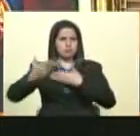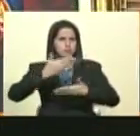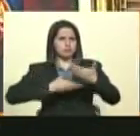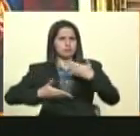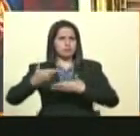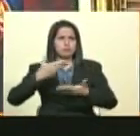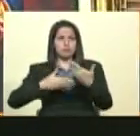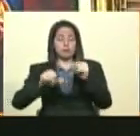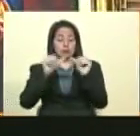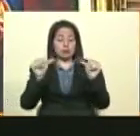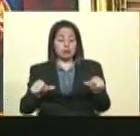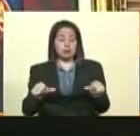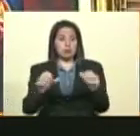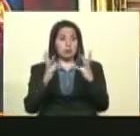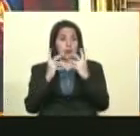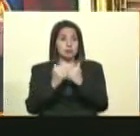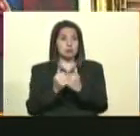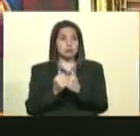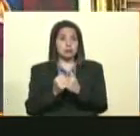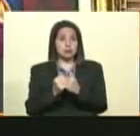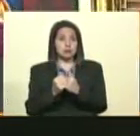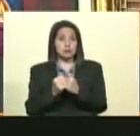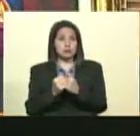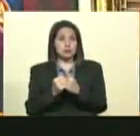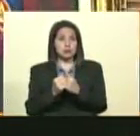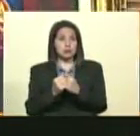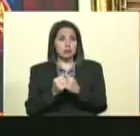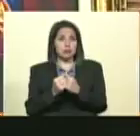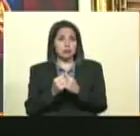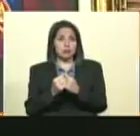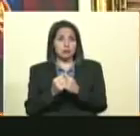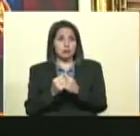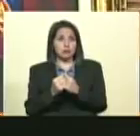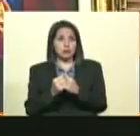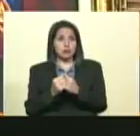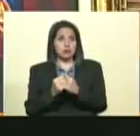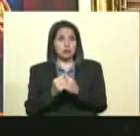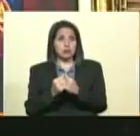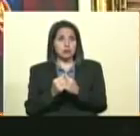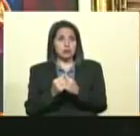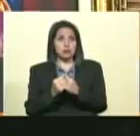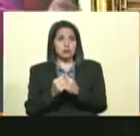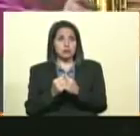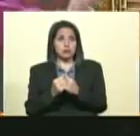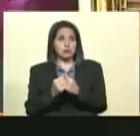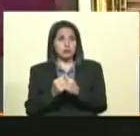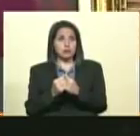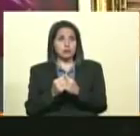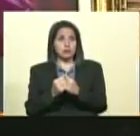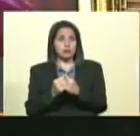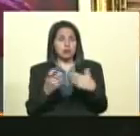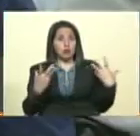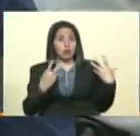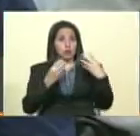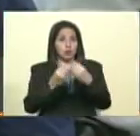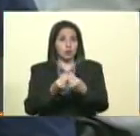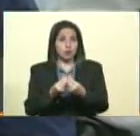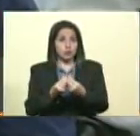con los sistemas administrados, que es complementario, Octavio, es